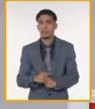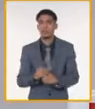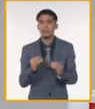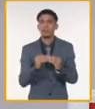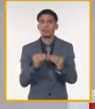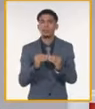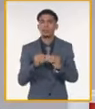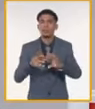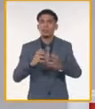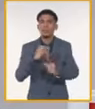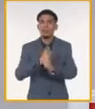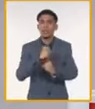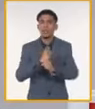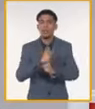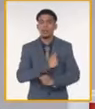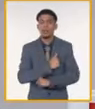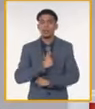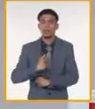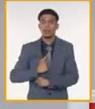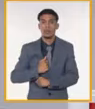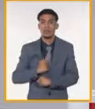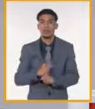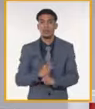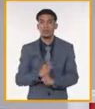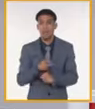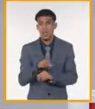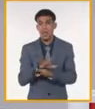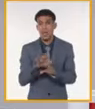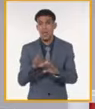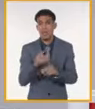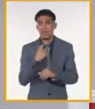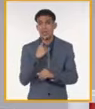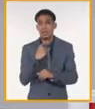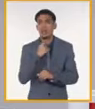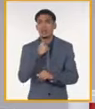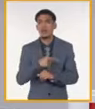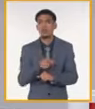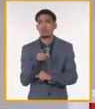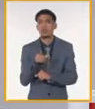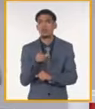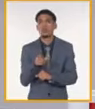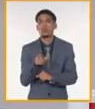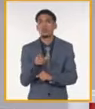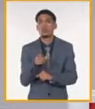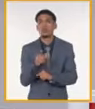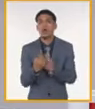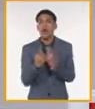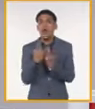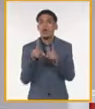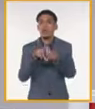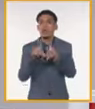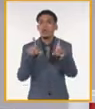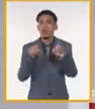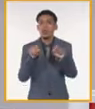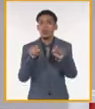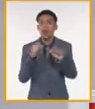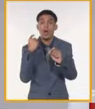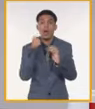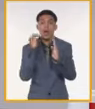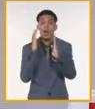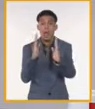dimensión del trabajo por cuenta propia se ha establecido que cuando ya usted tenga un nivel de facturación anual superior a